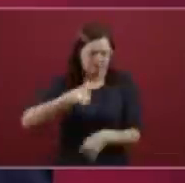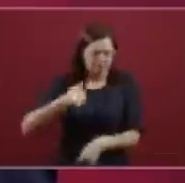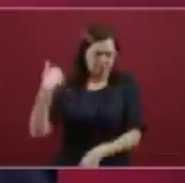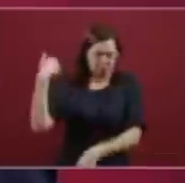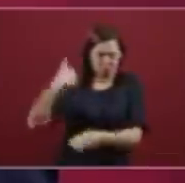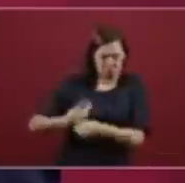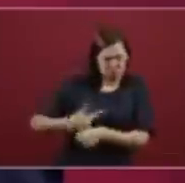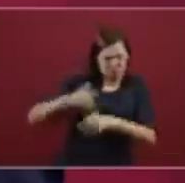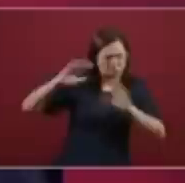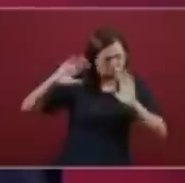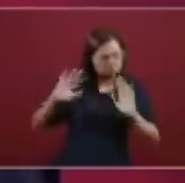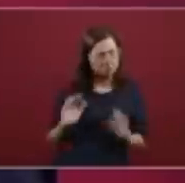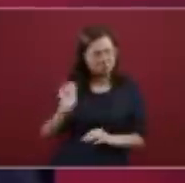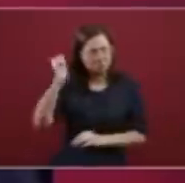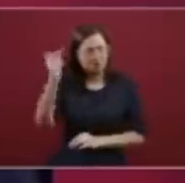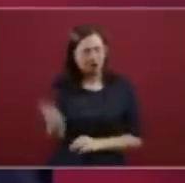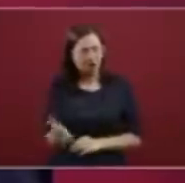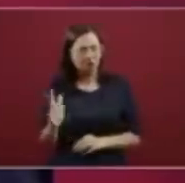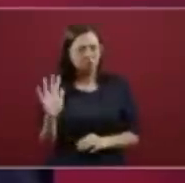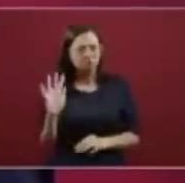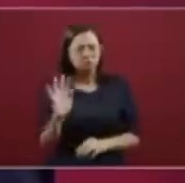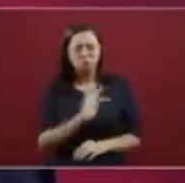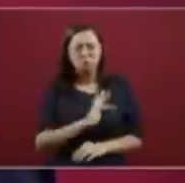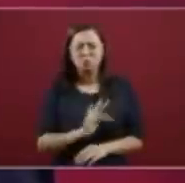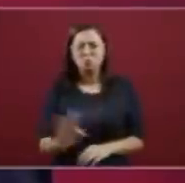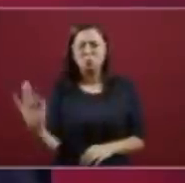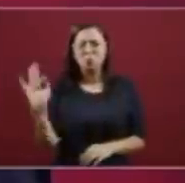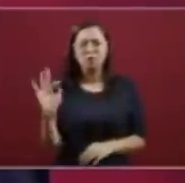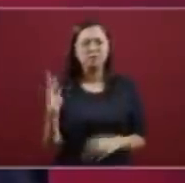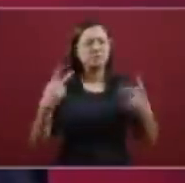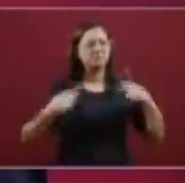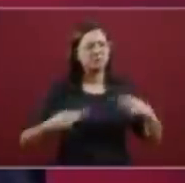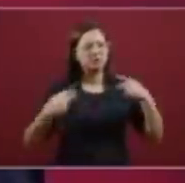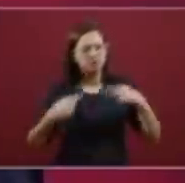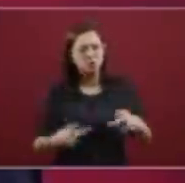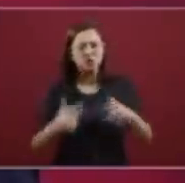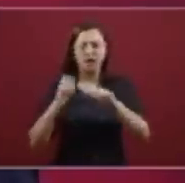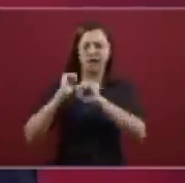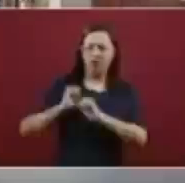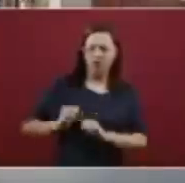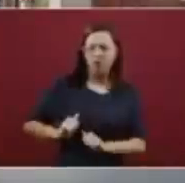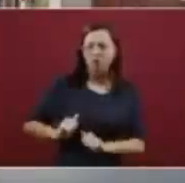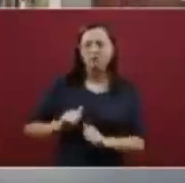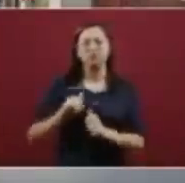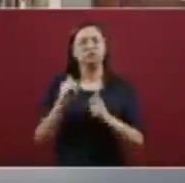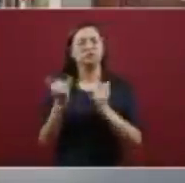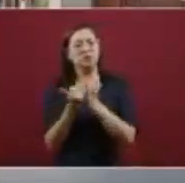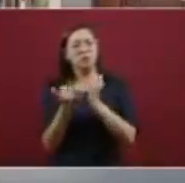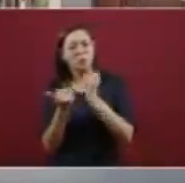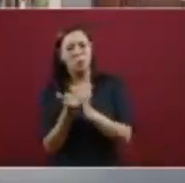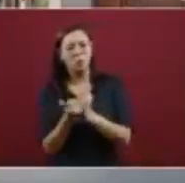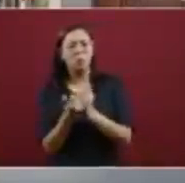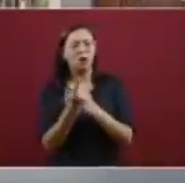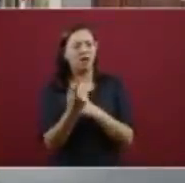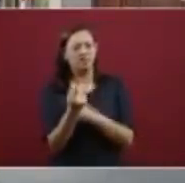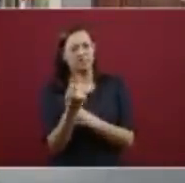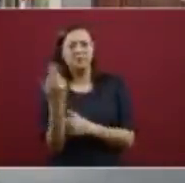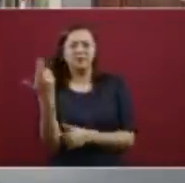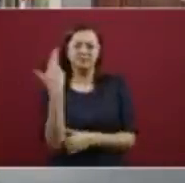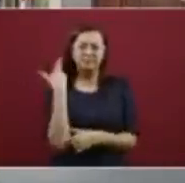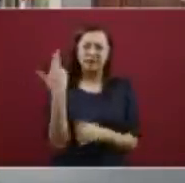tanto a los ciudadanos como a las autoridades, a los medios, en nuestro